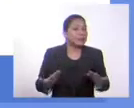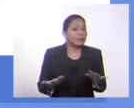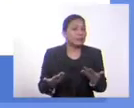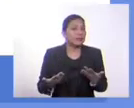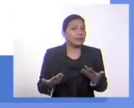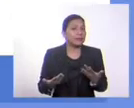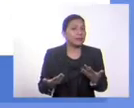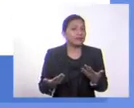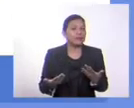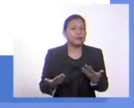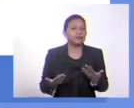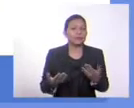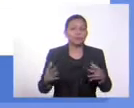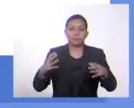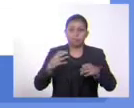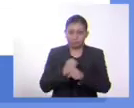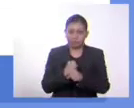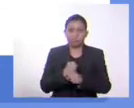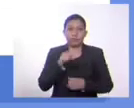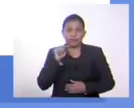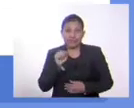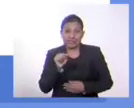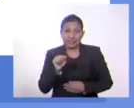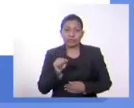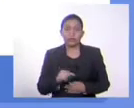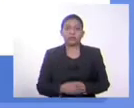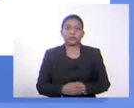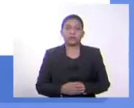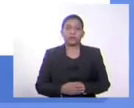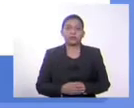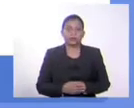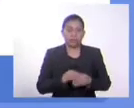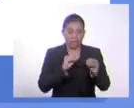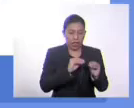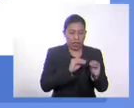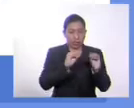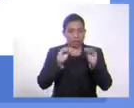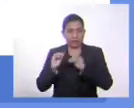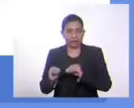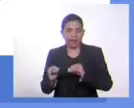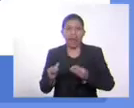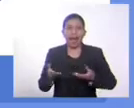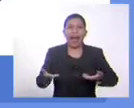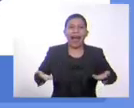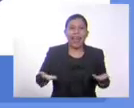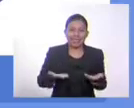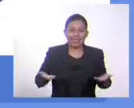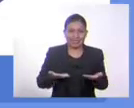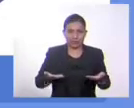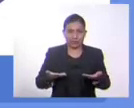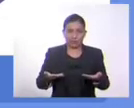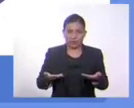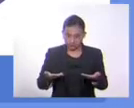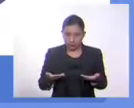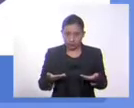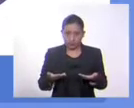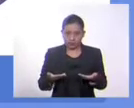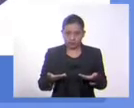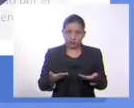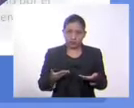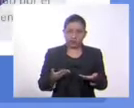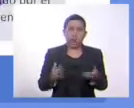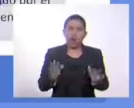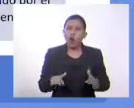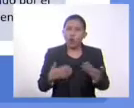que realiza, entonces, o que ejecuta, y que como funciones o entre sus funciones tiene velar por